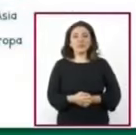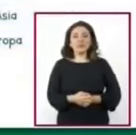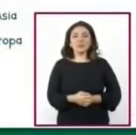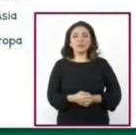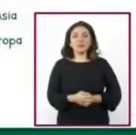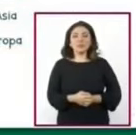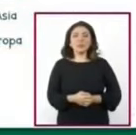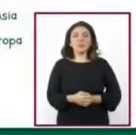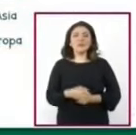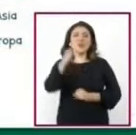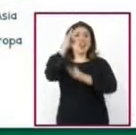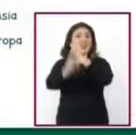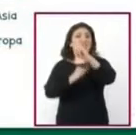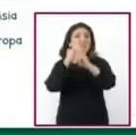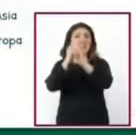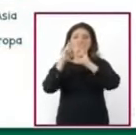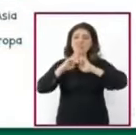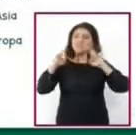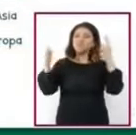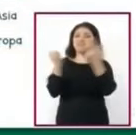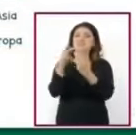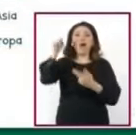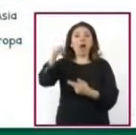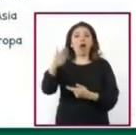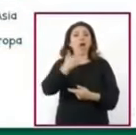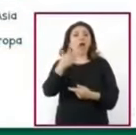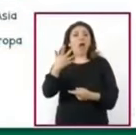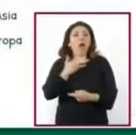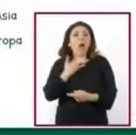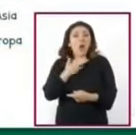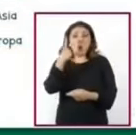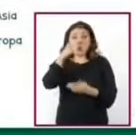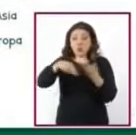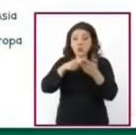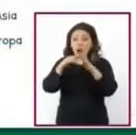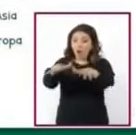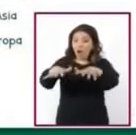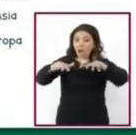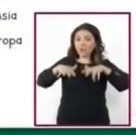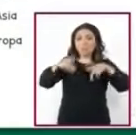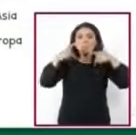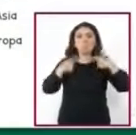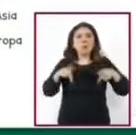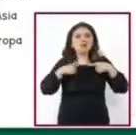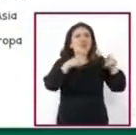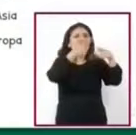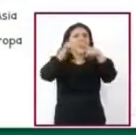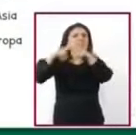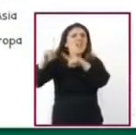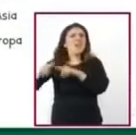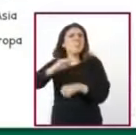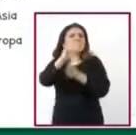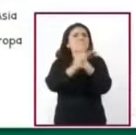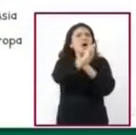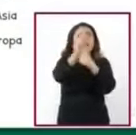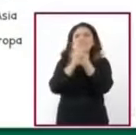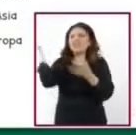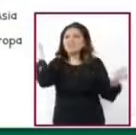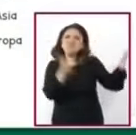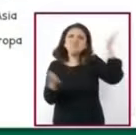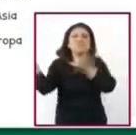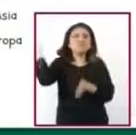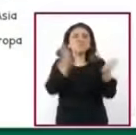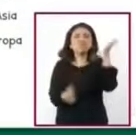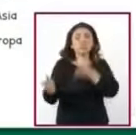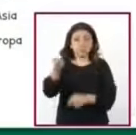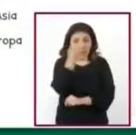En una cumbre internacional se encuentran reunidas en un auditorio personas de diferentes nacionalidades.